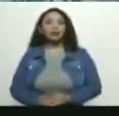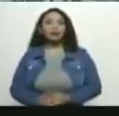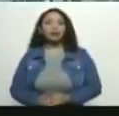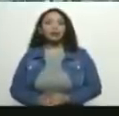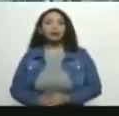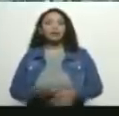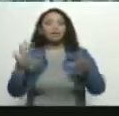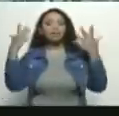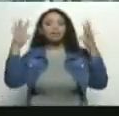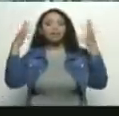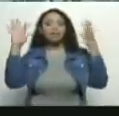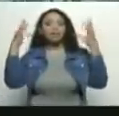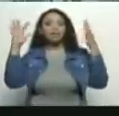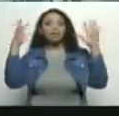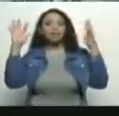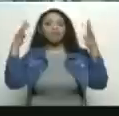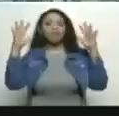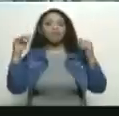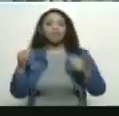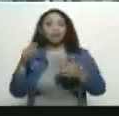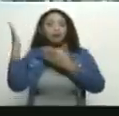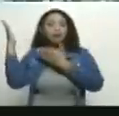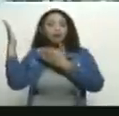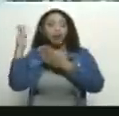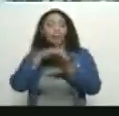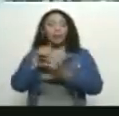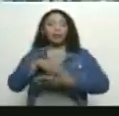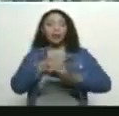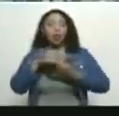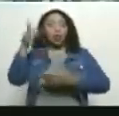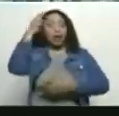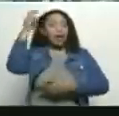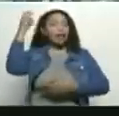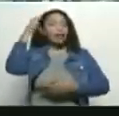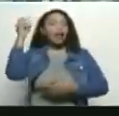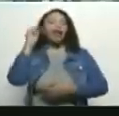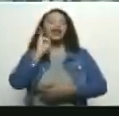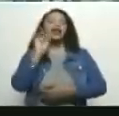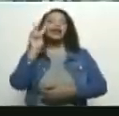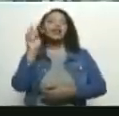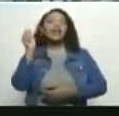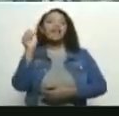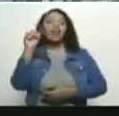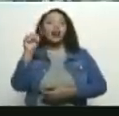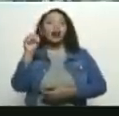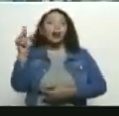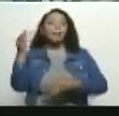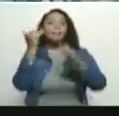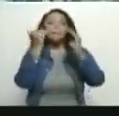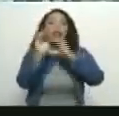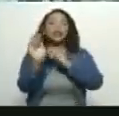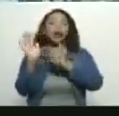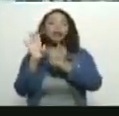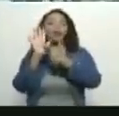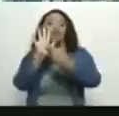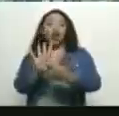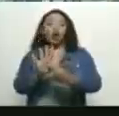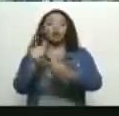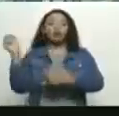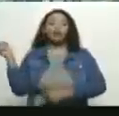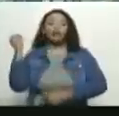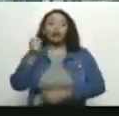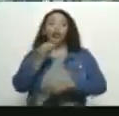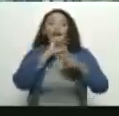Muchas gracias, canciller Gil. Allí tenían la intervención del canciller Iván Gil dando el mensaje, trayendo precisamente